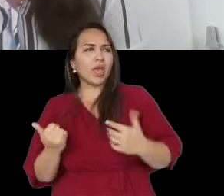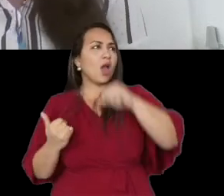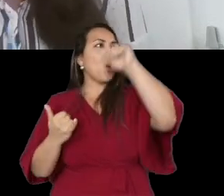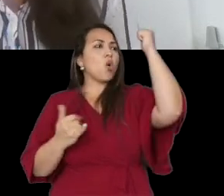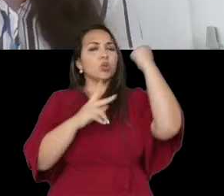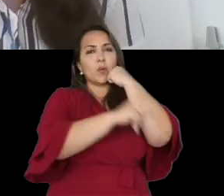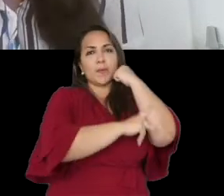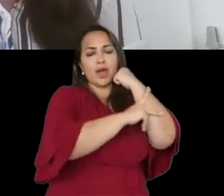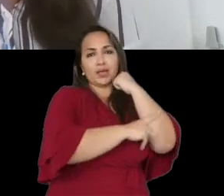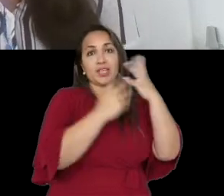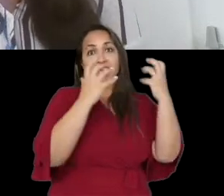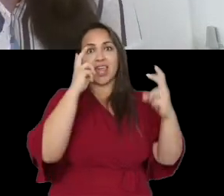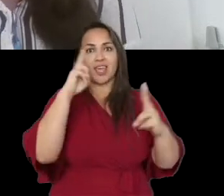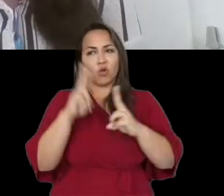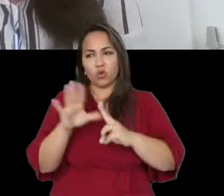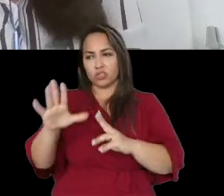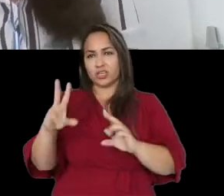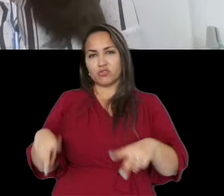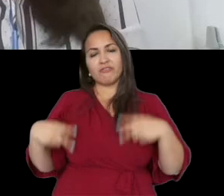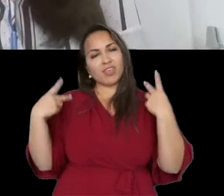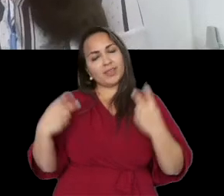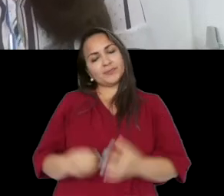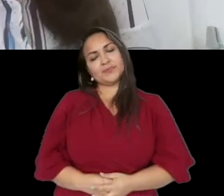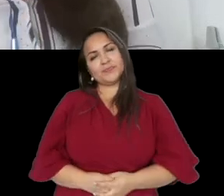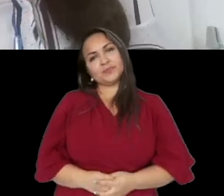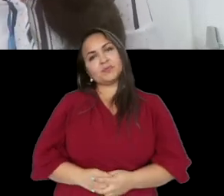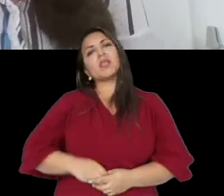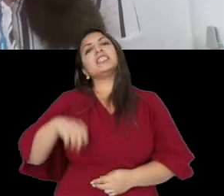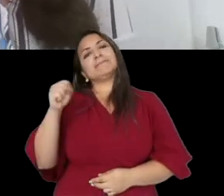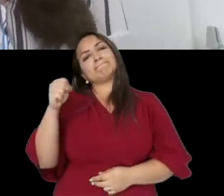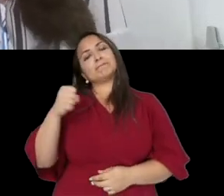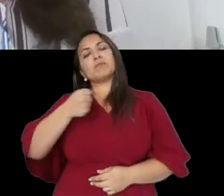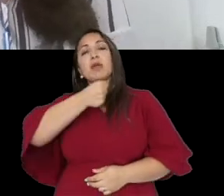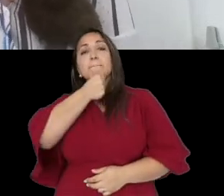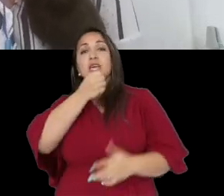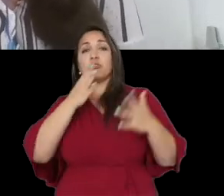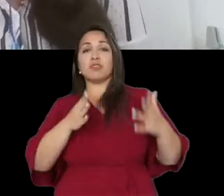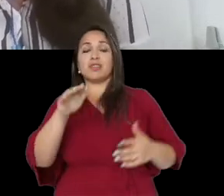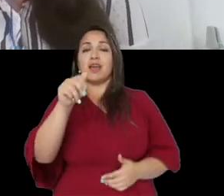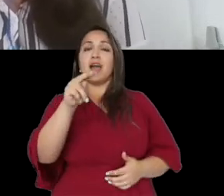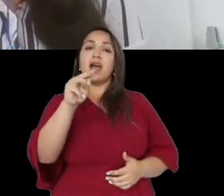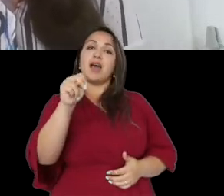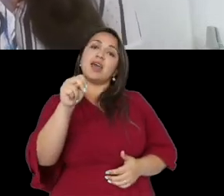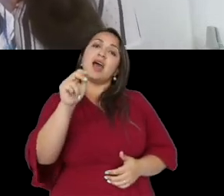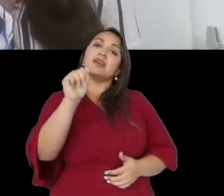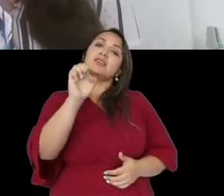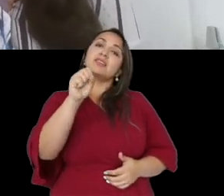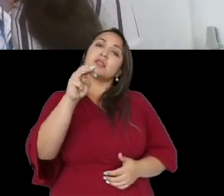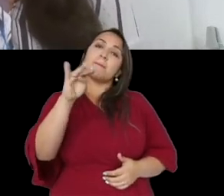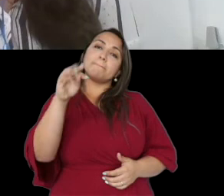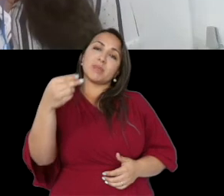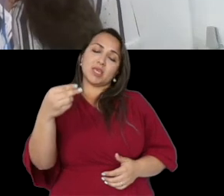otros países también han querido conocer tu trayectoria. Sí, la periodista Ana Ascuy